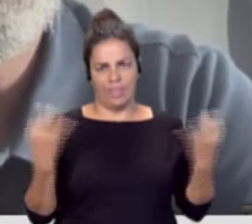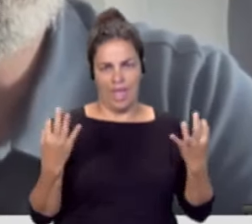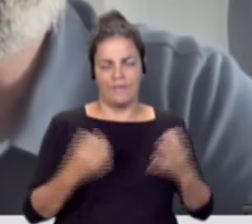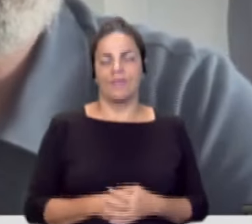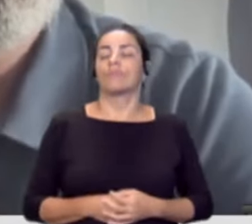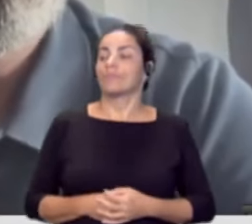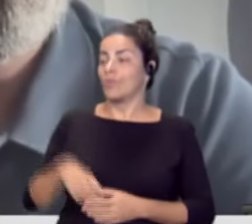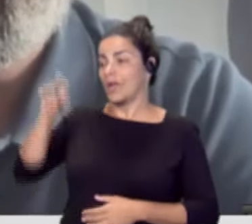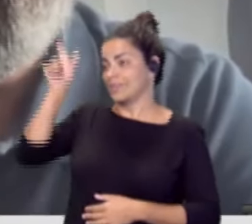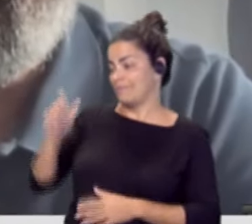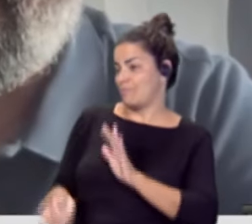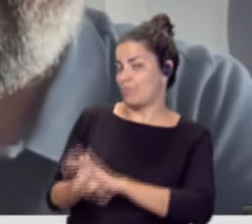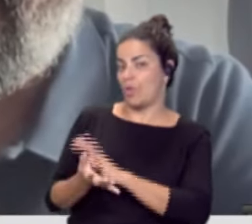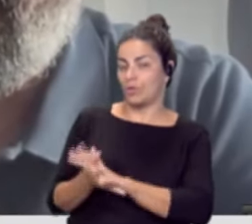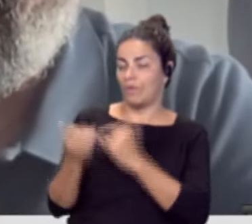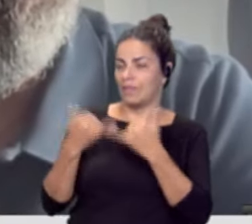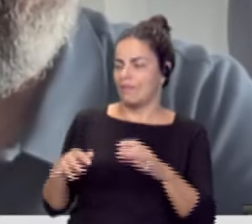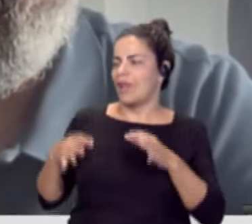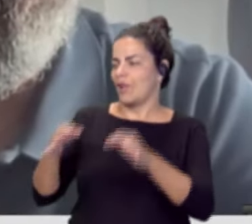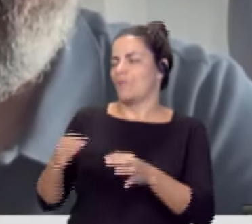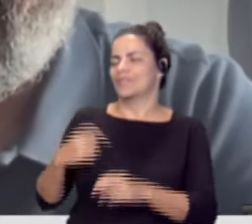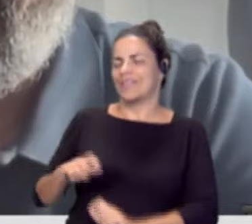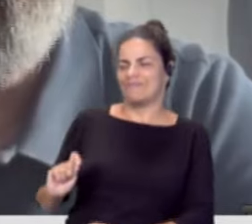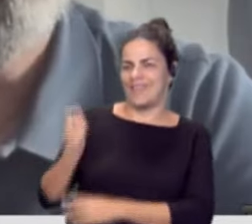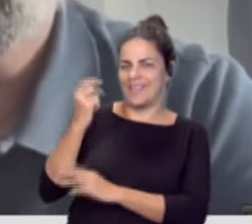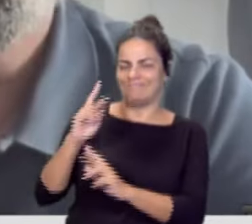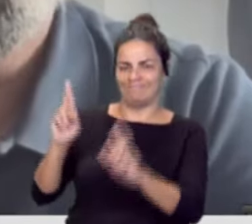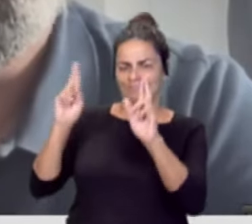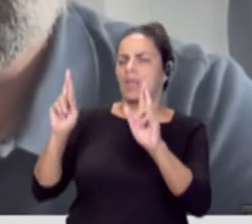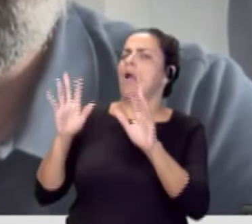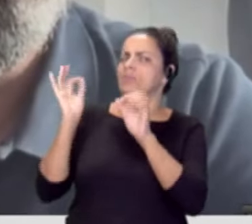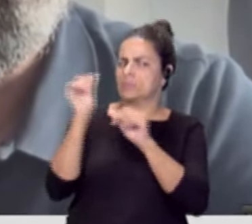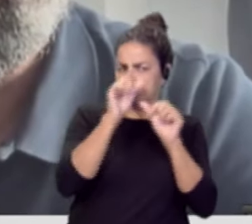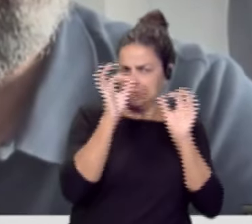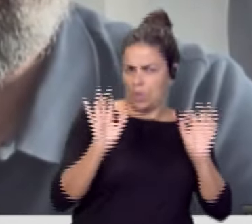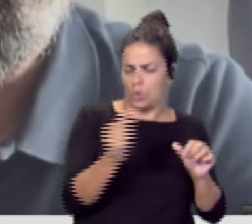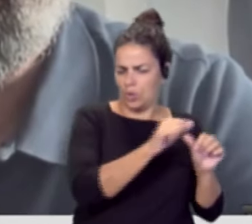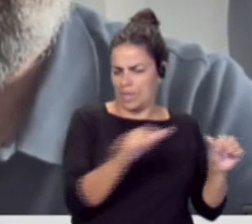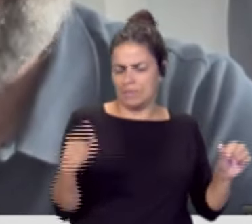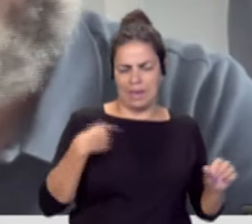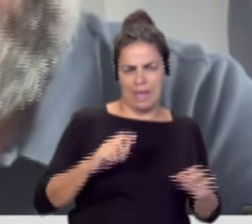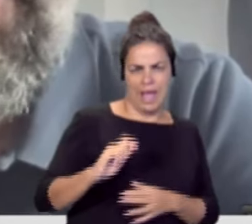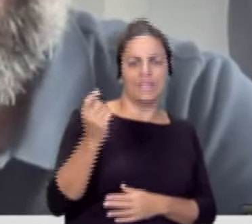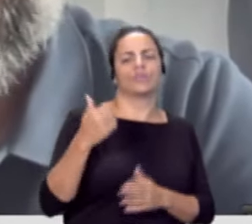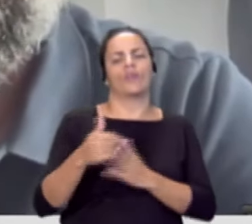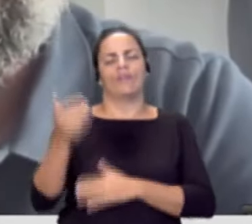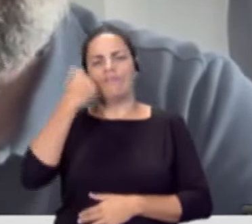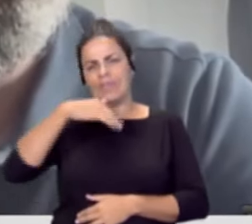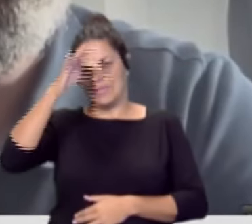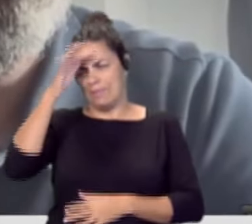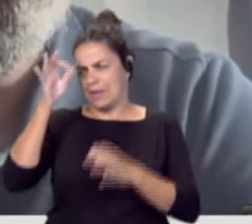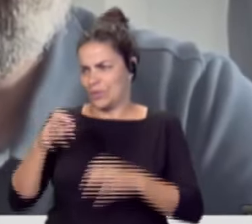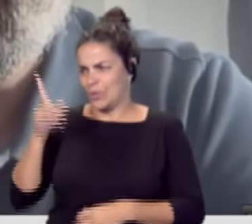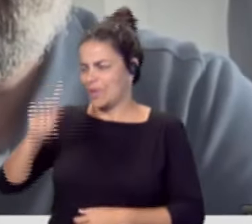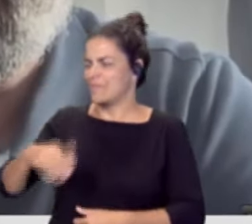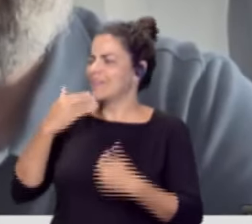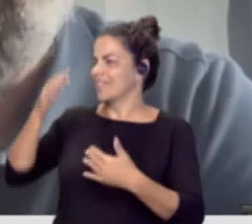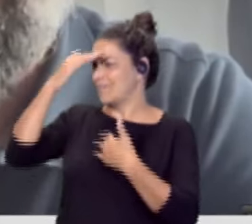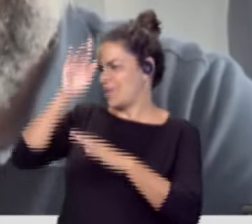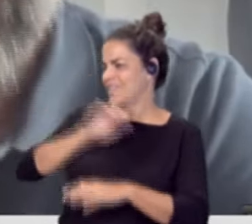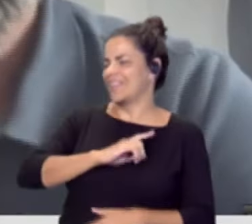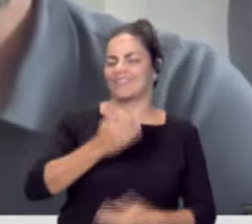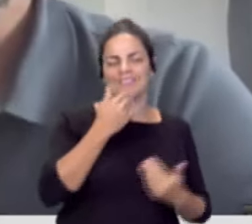del festival, como siempre, muchísimo éxito, que seguro ya lo ha tenido a lo largo de la semana y lo tendrá este fin de semana. Gracias por atendernos en Buenos Días, Canarias.